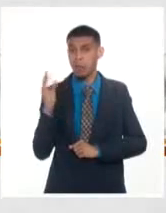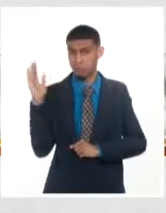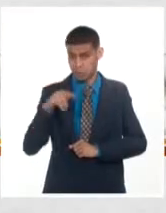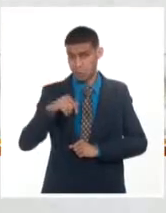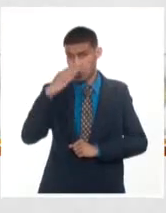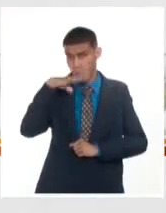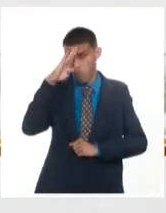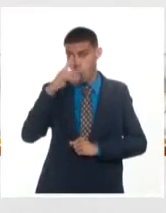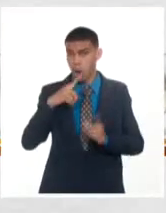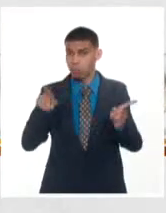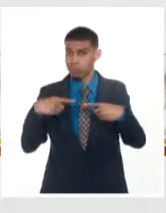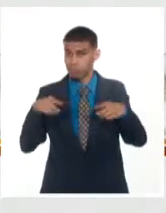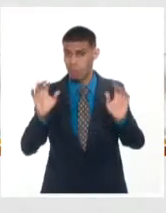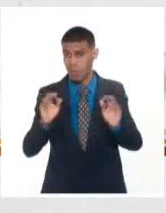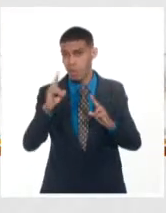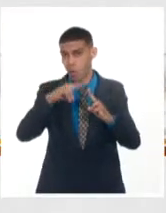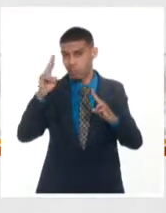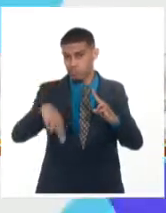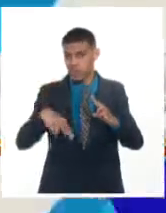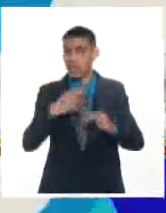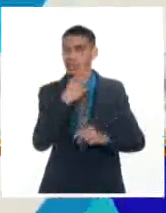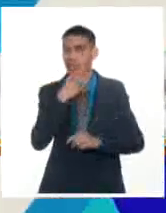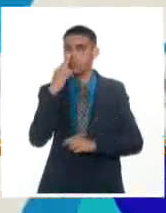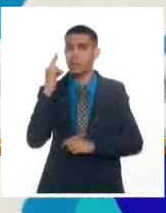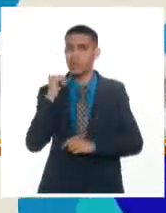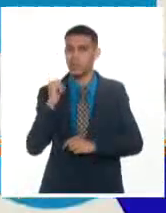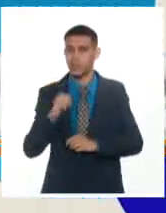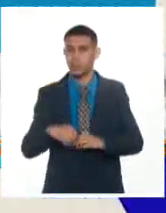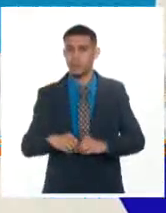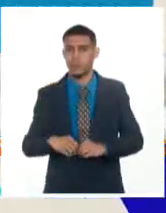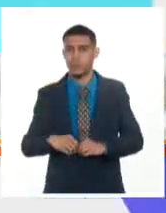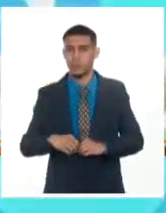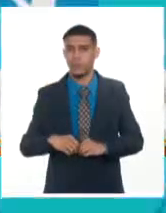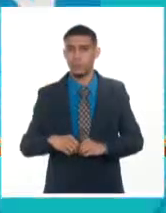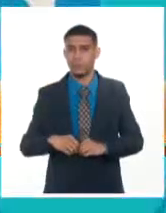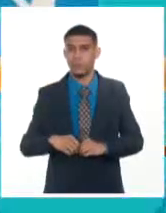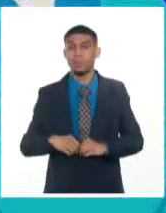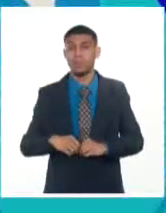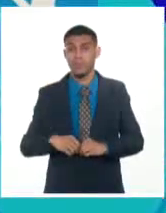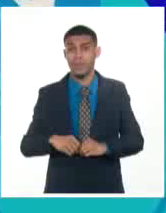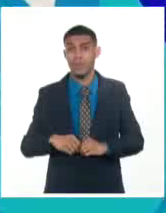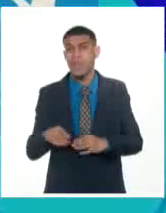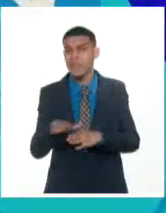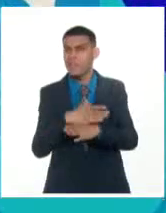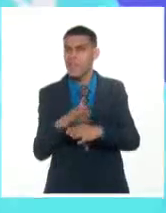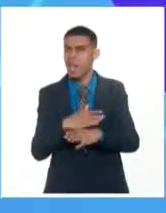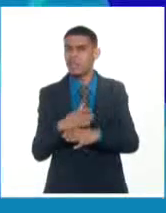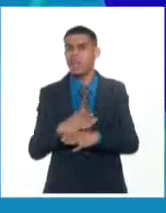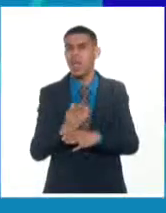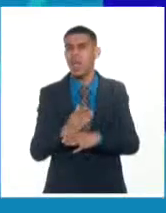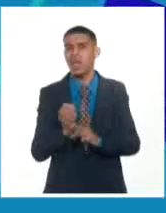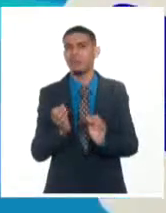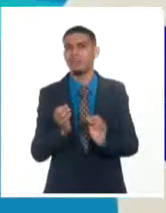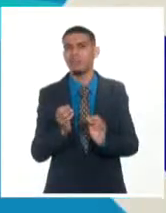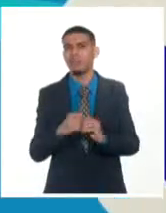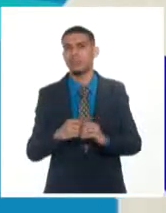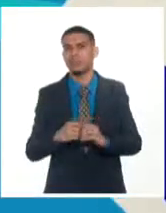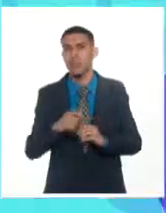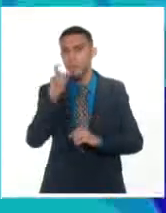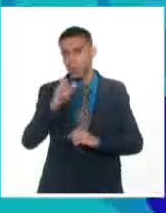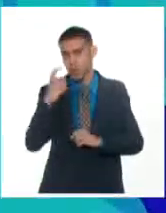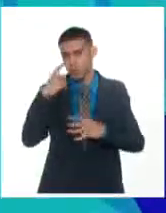Para esta presentación en particular hemos escogido algunos compositores, como son el caso de